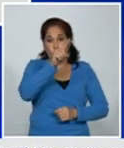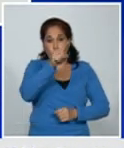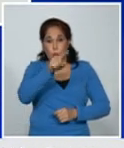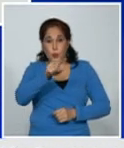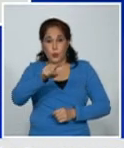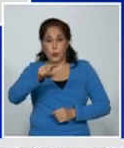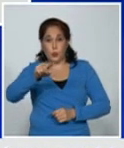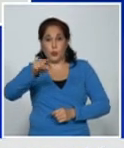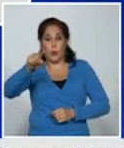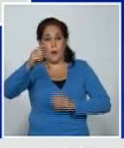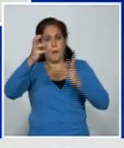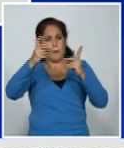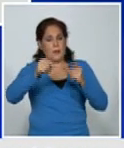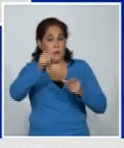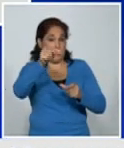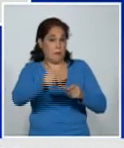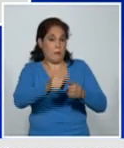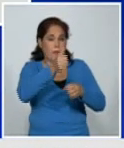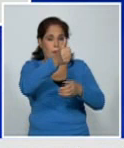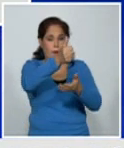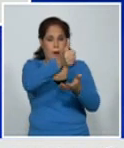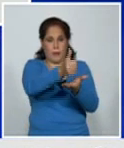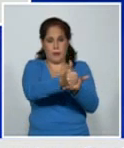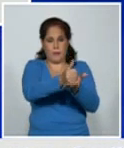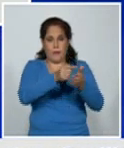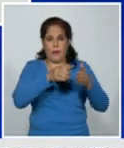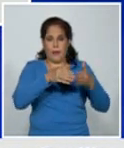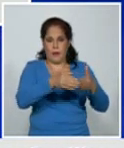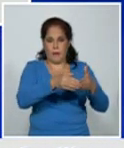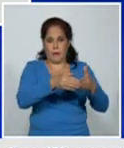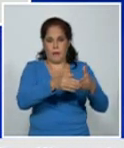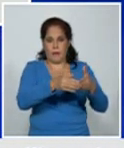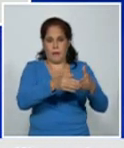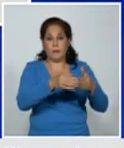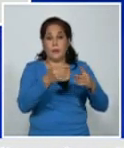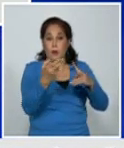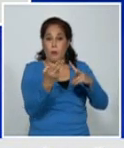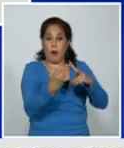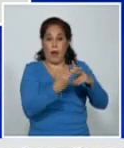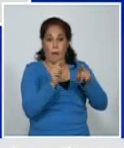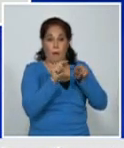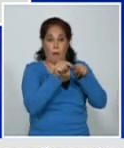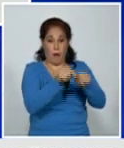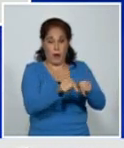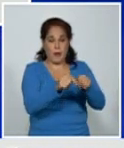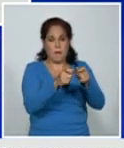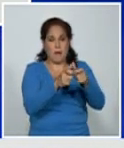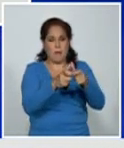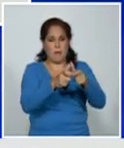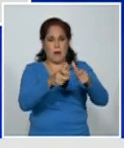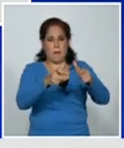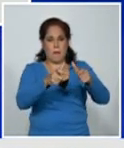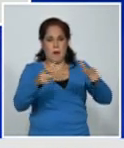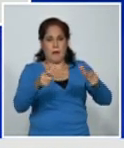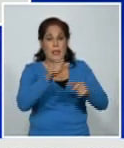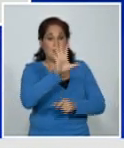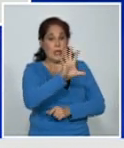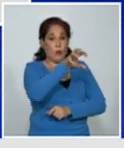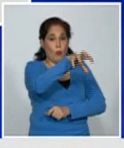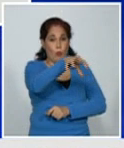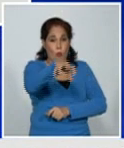mayor número está en la capital de la provincia, en Bayamo, donde tienen en estos momentos 5 eventos